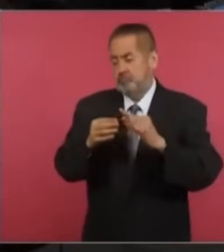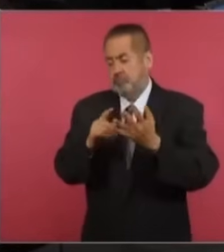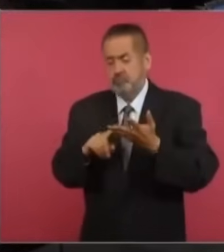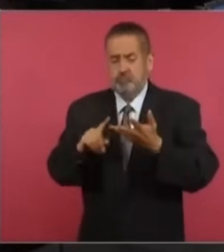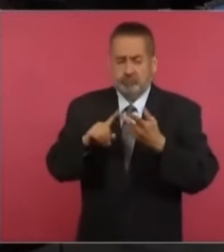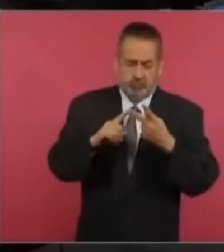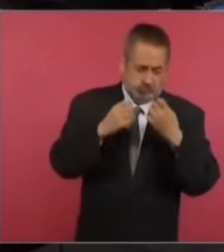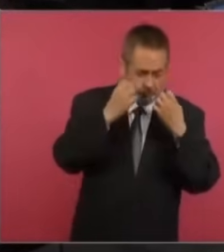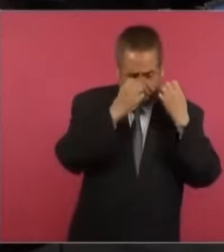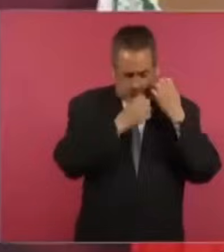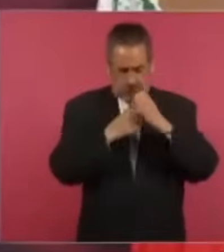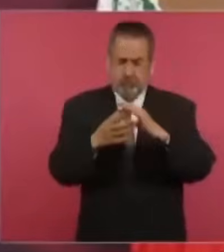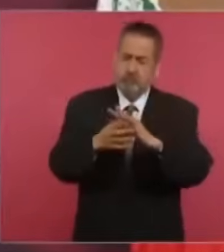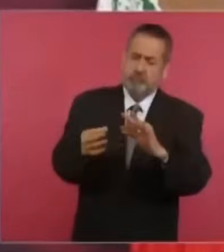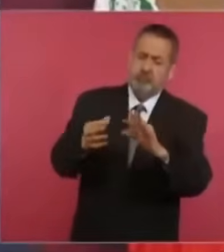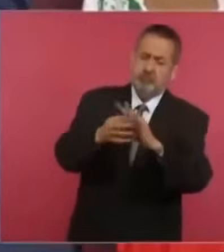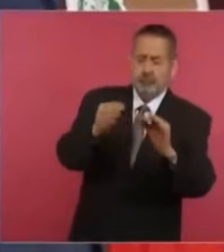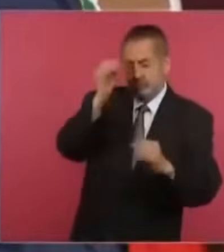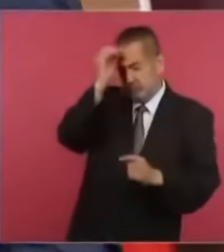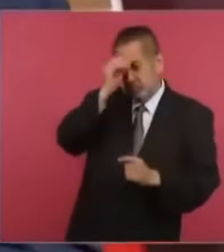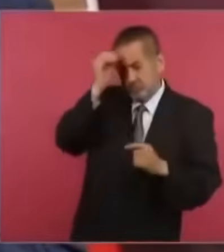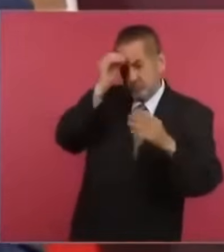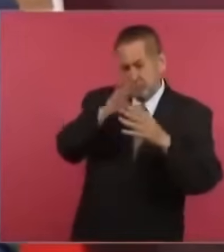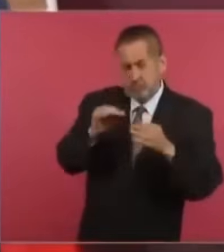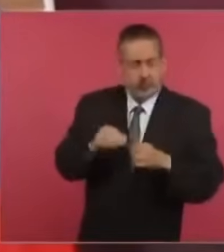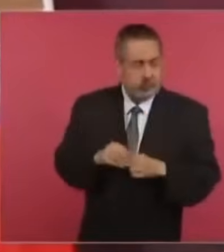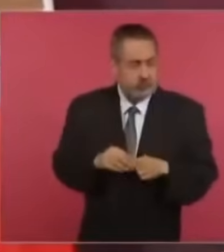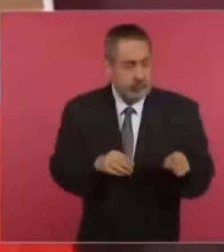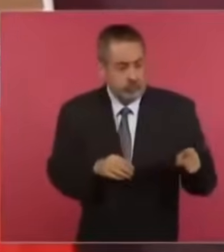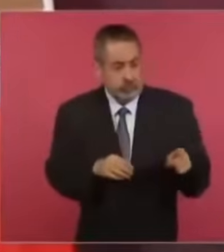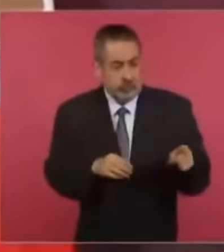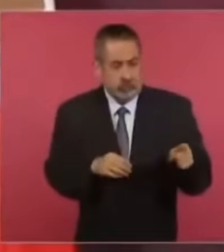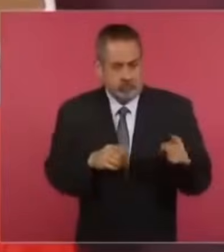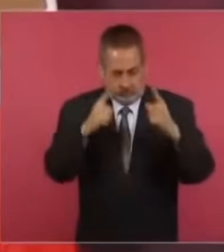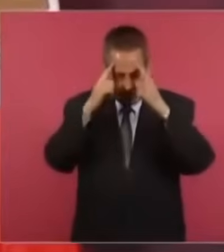un análisis de esto, quedan exhaustos, ¿no?